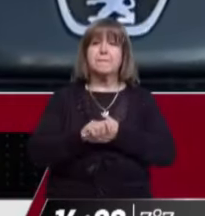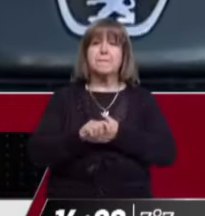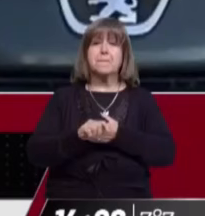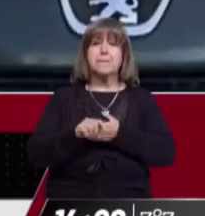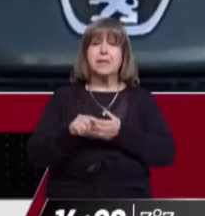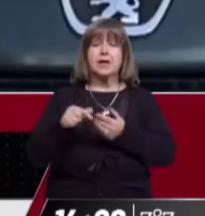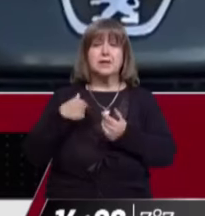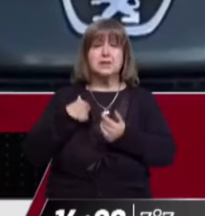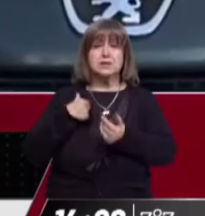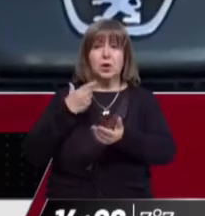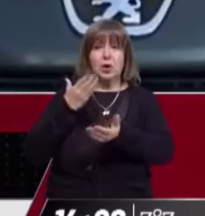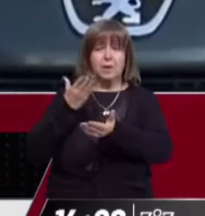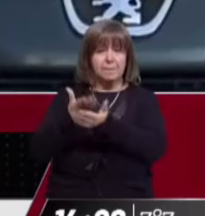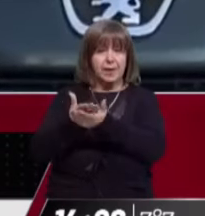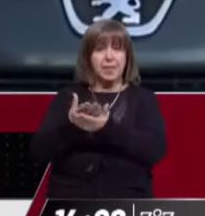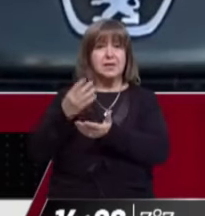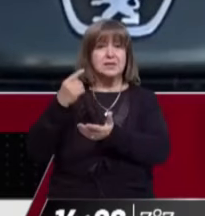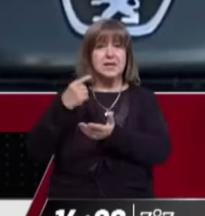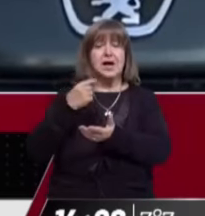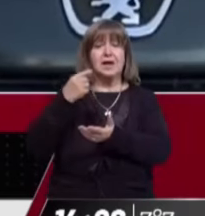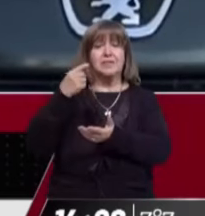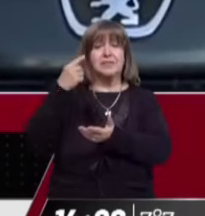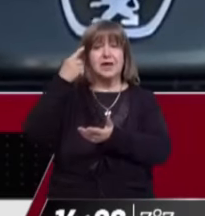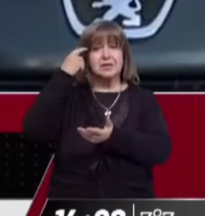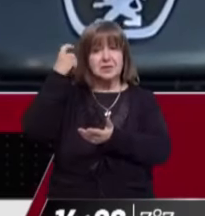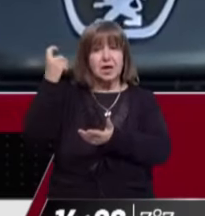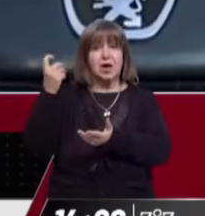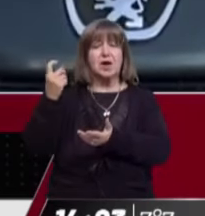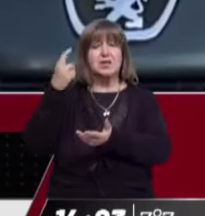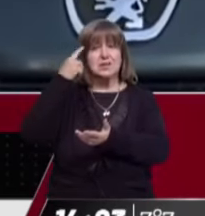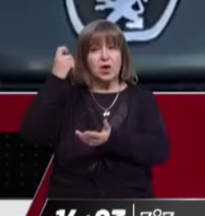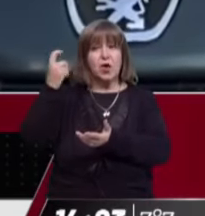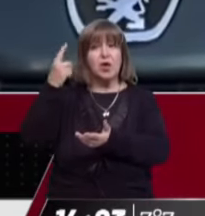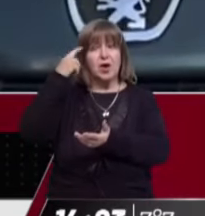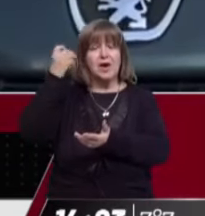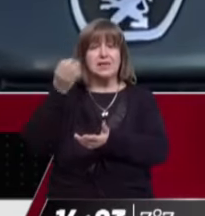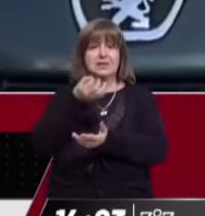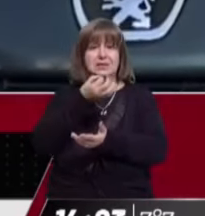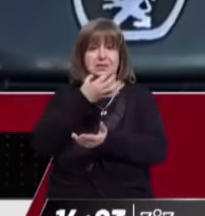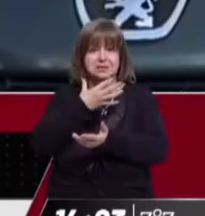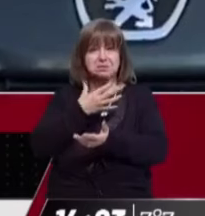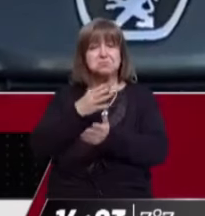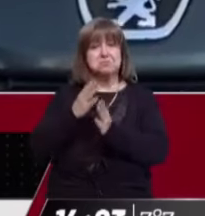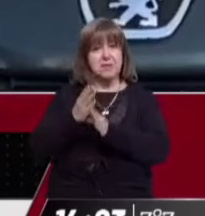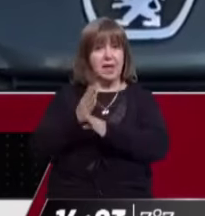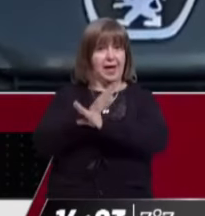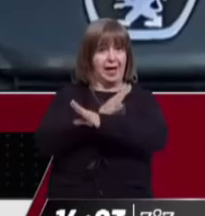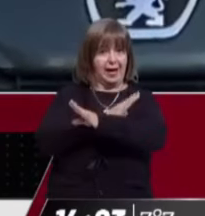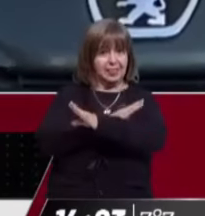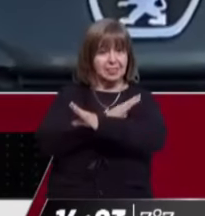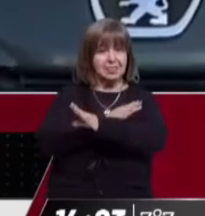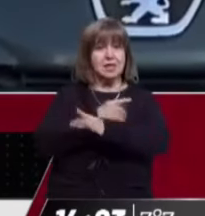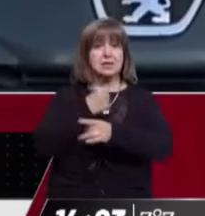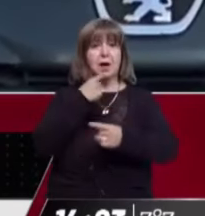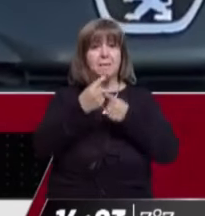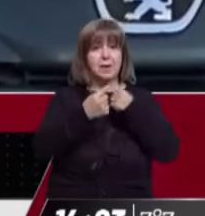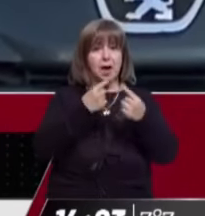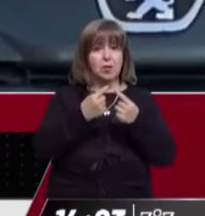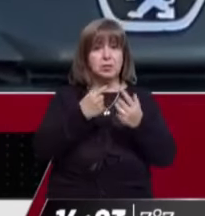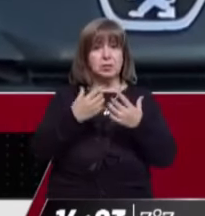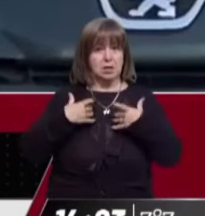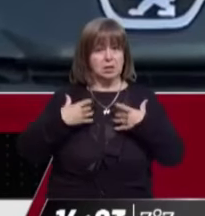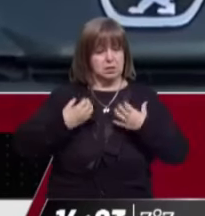está pedido a partir de esta declaración, si bien se acreditó que estaba en condiciones para declarar, porque es algo que exige el Código Procesal